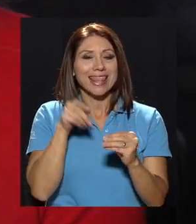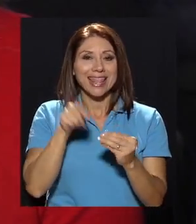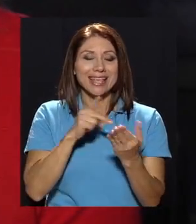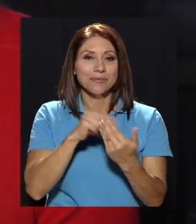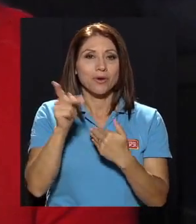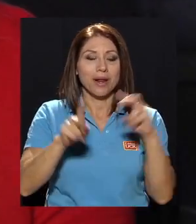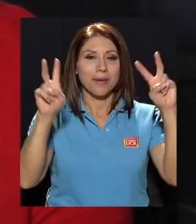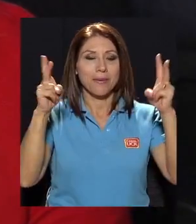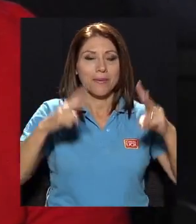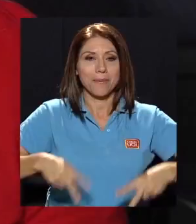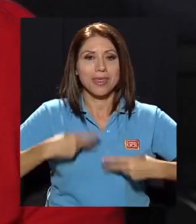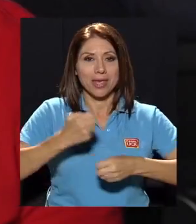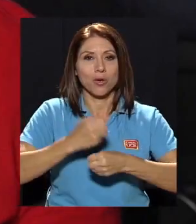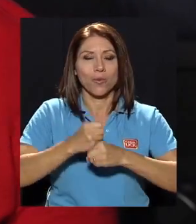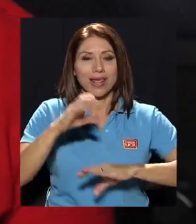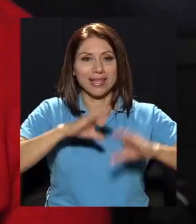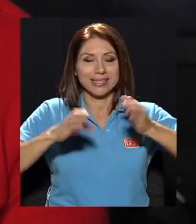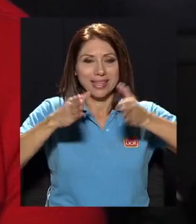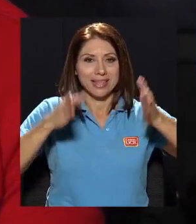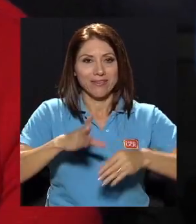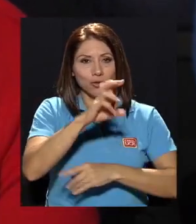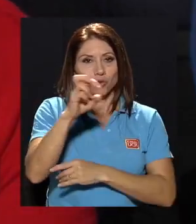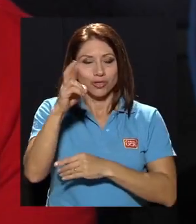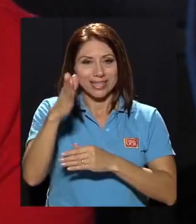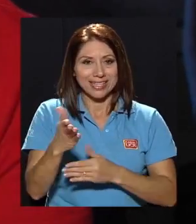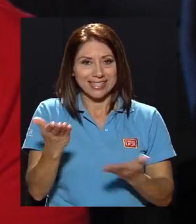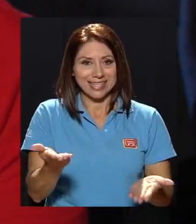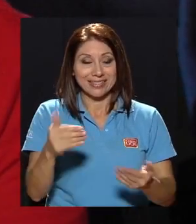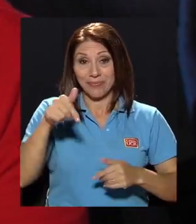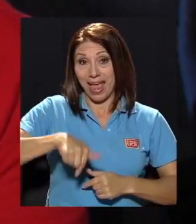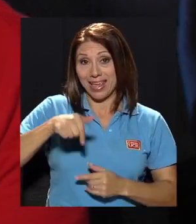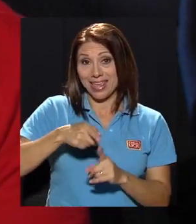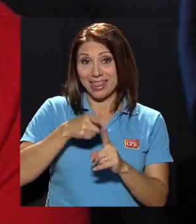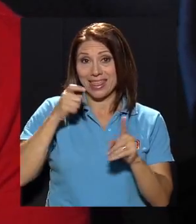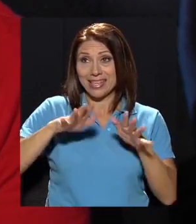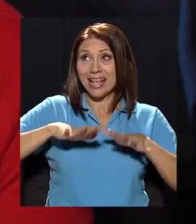miniserie Vida y Obra de Científicos y Científicas Costarricenses